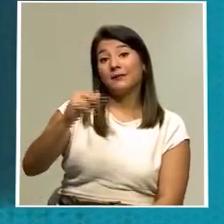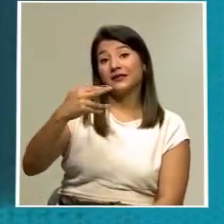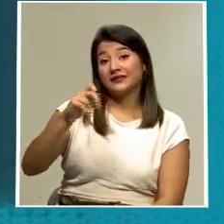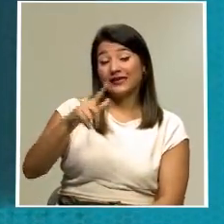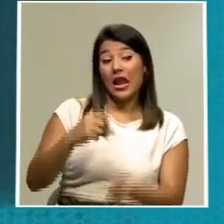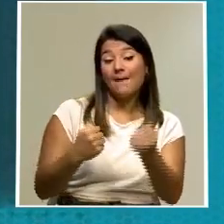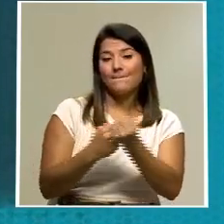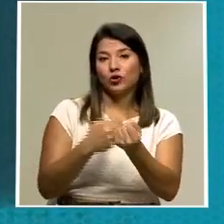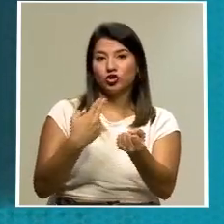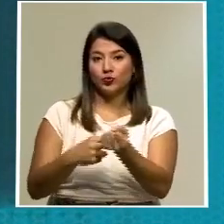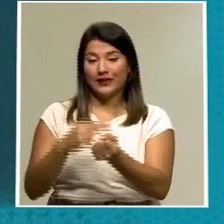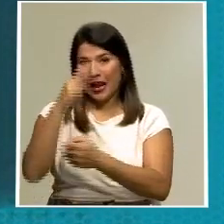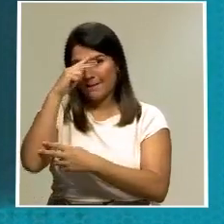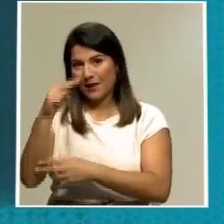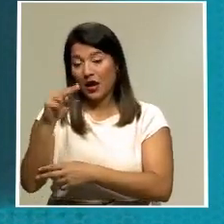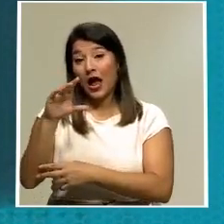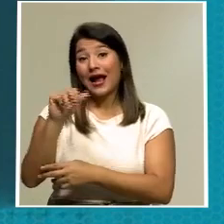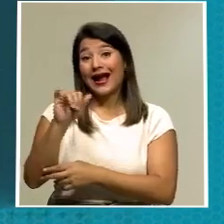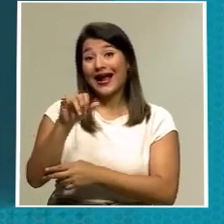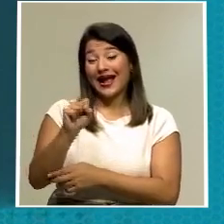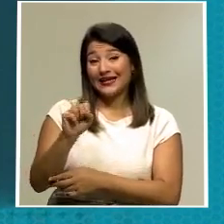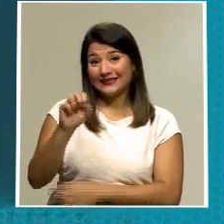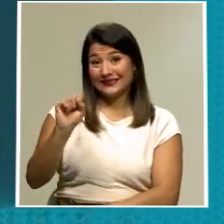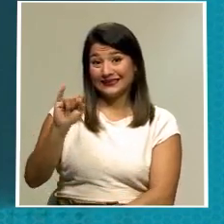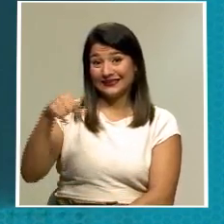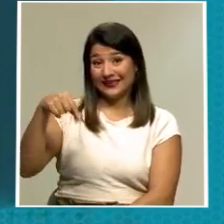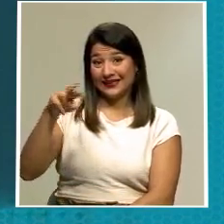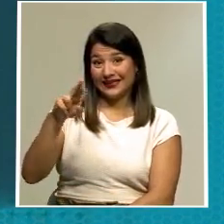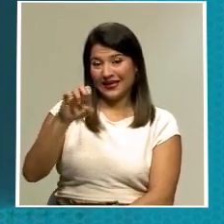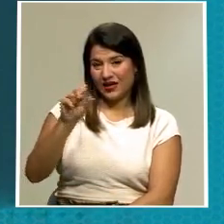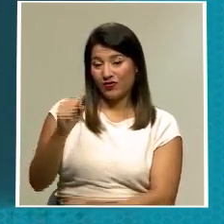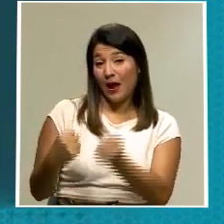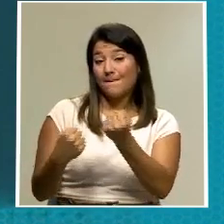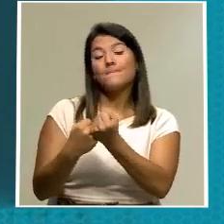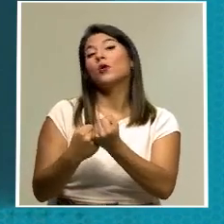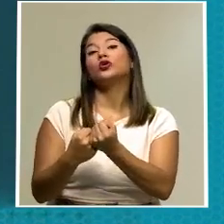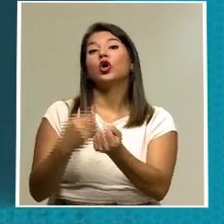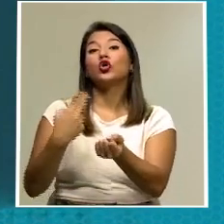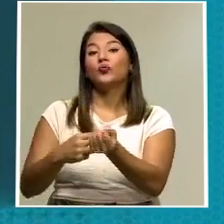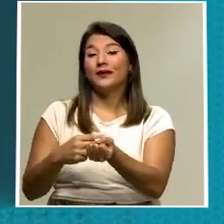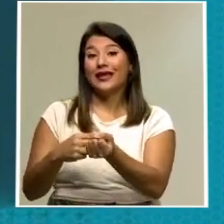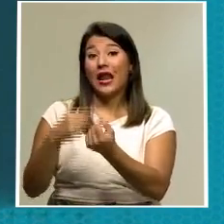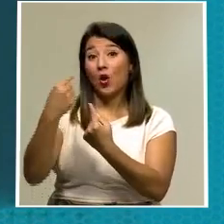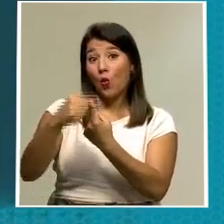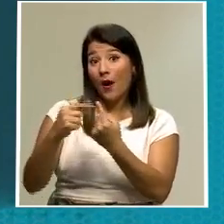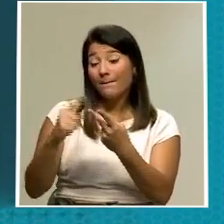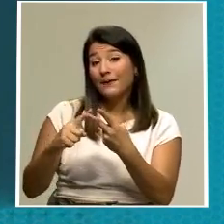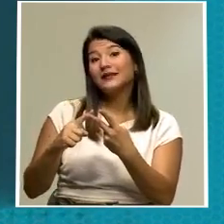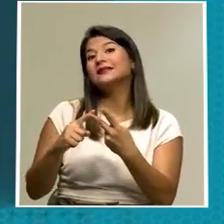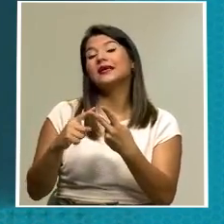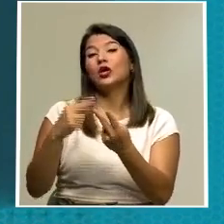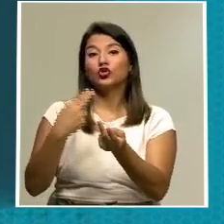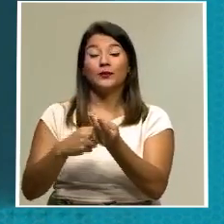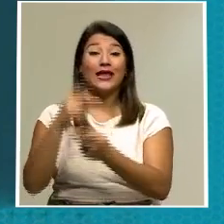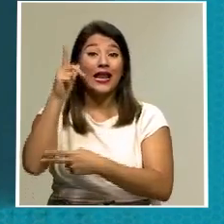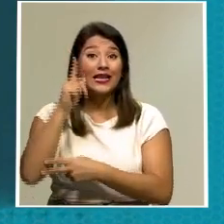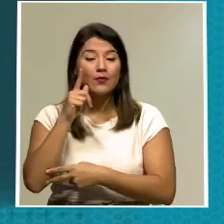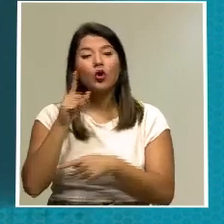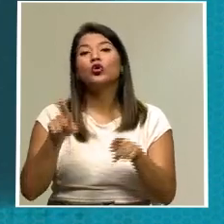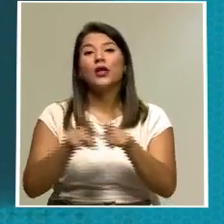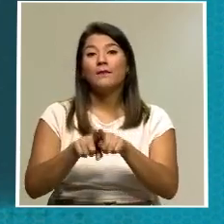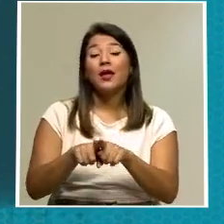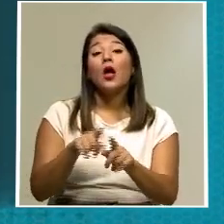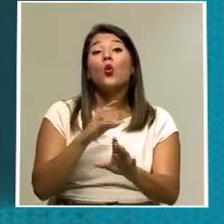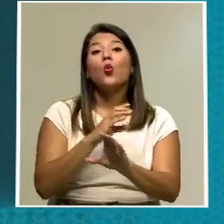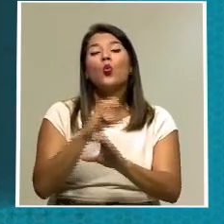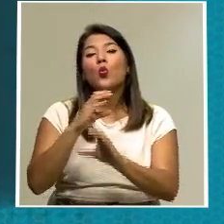Hospital México, el CAIS de Siquirres al Hospital de Guapiles y al Tony Facio de Limón. Cuidados Paliativos estará dando asistencia